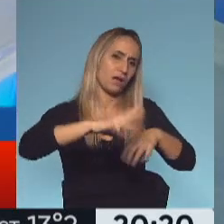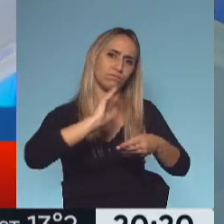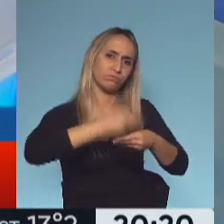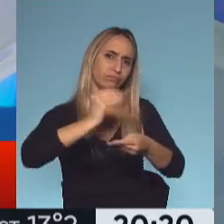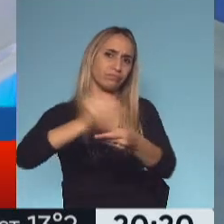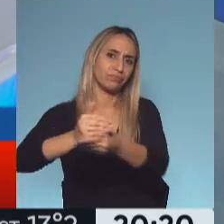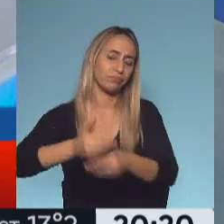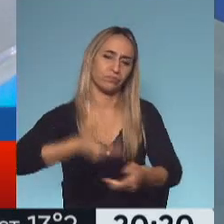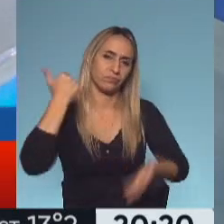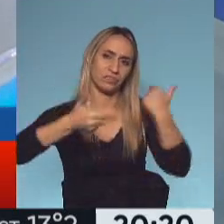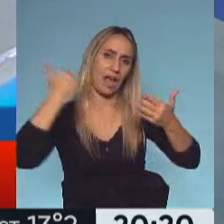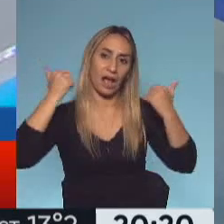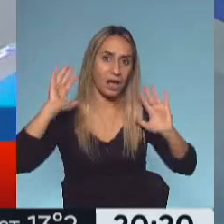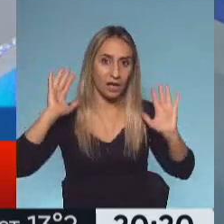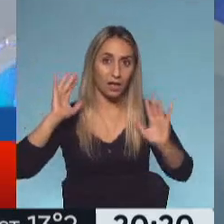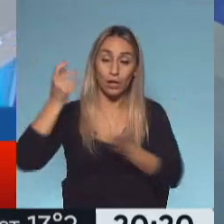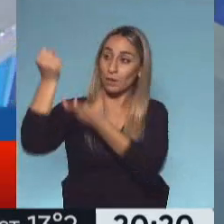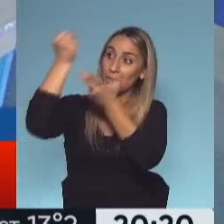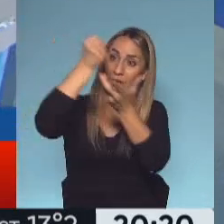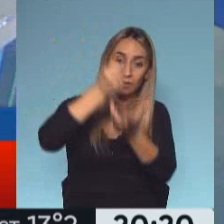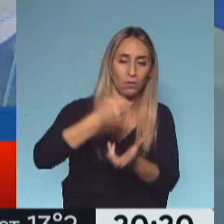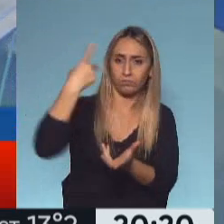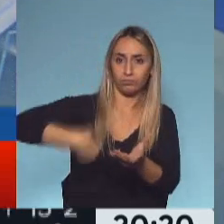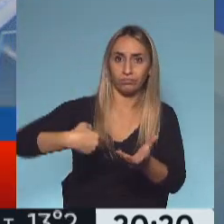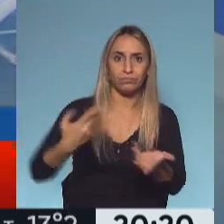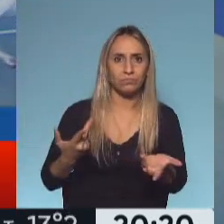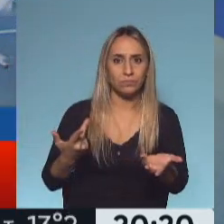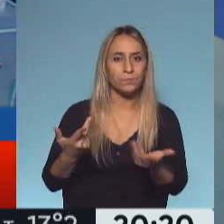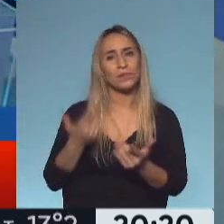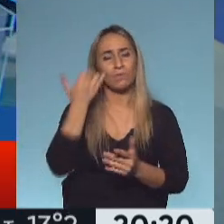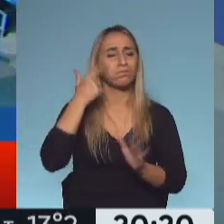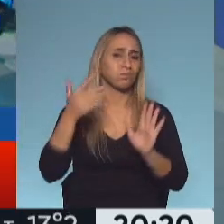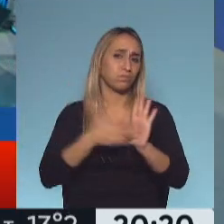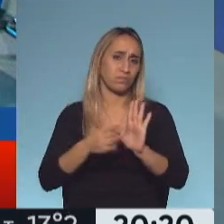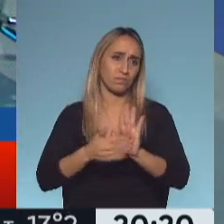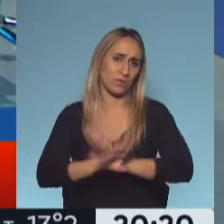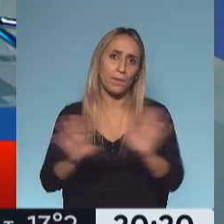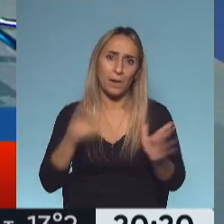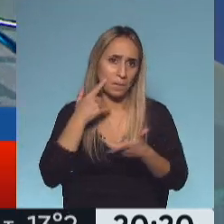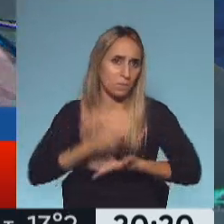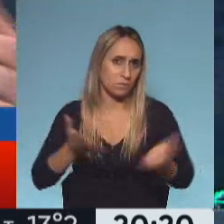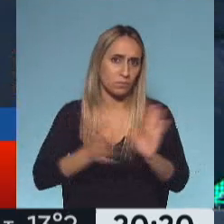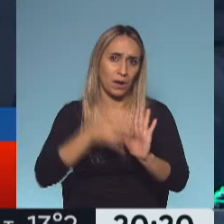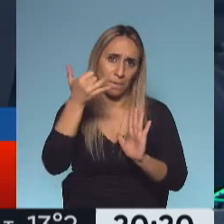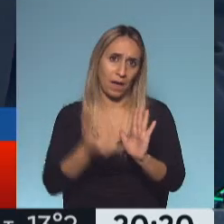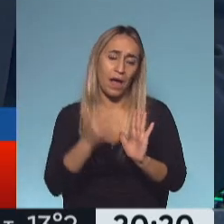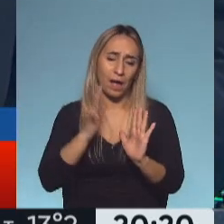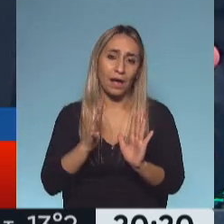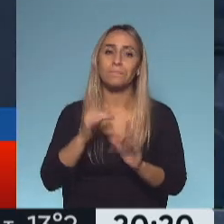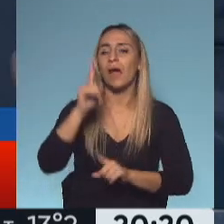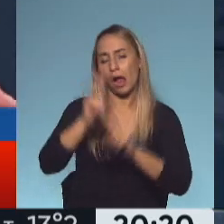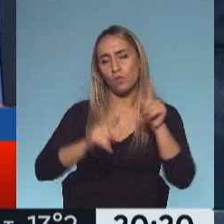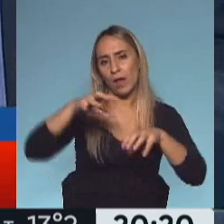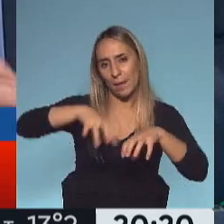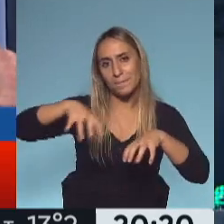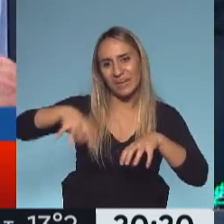de la Argentina y dejaban de invertir. Y esto creo que ha quedado demostrado que fue absolutamente falso. Hubo situaciones puntuales, obviamente. Hubo empresas